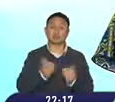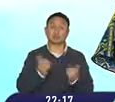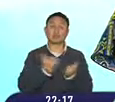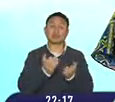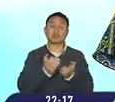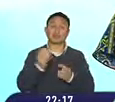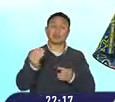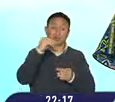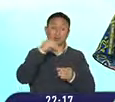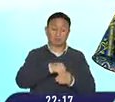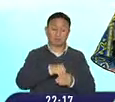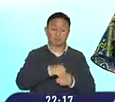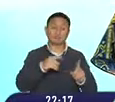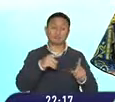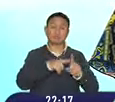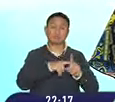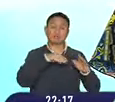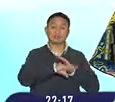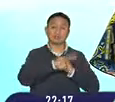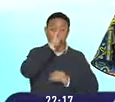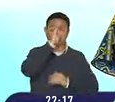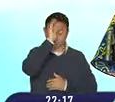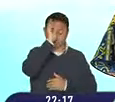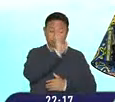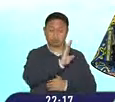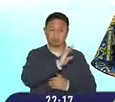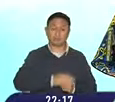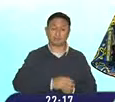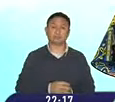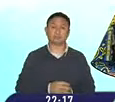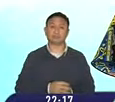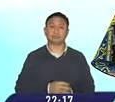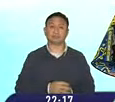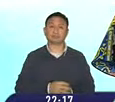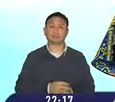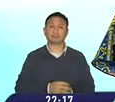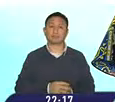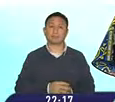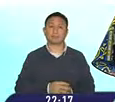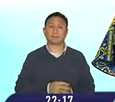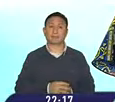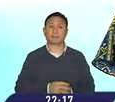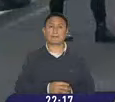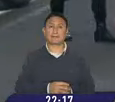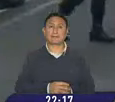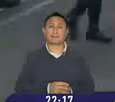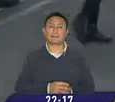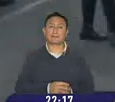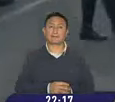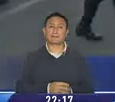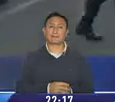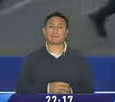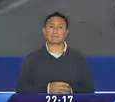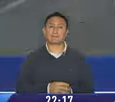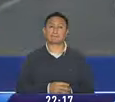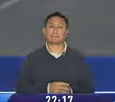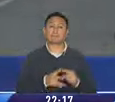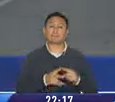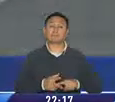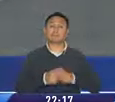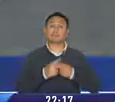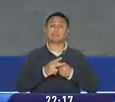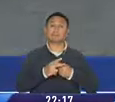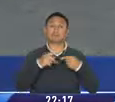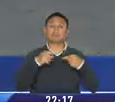La víctima se encuentra bajo pronóstico reservado en una casa de salud. Todo habría iniciado con